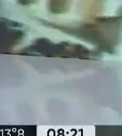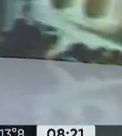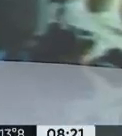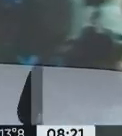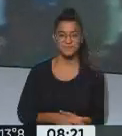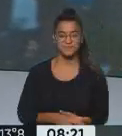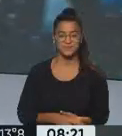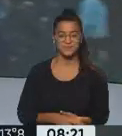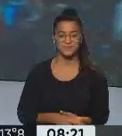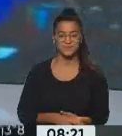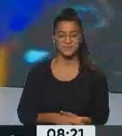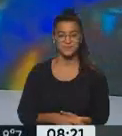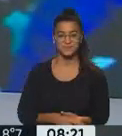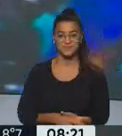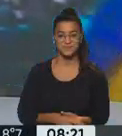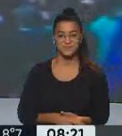no